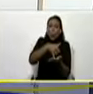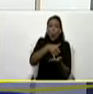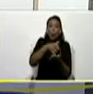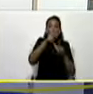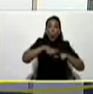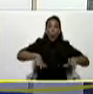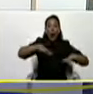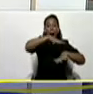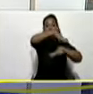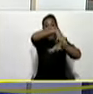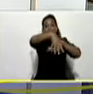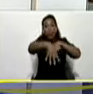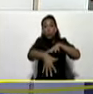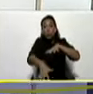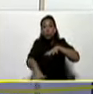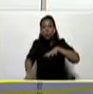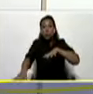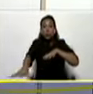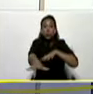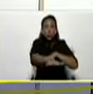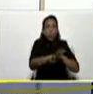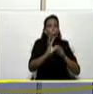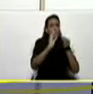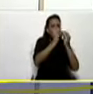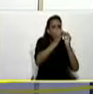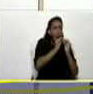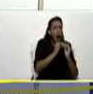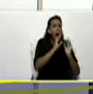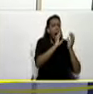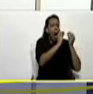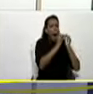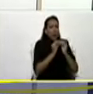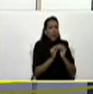que hubo. Ya estamos ahí con fuerza para